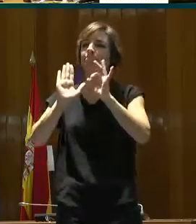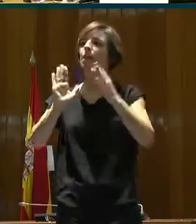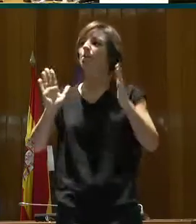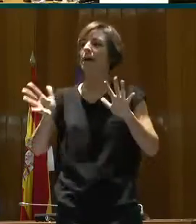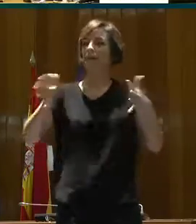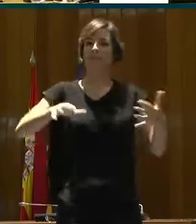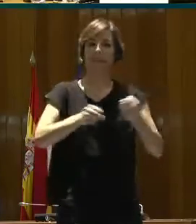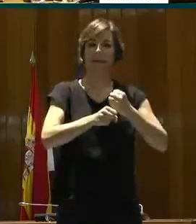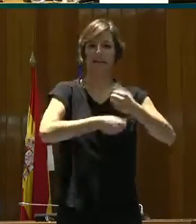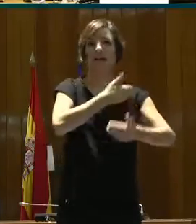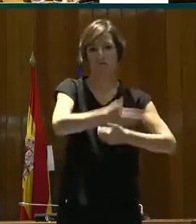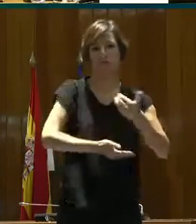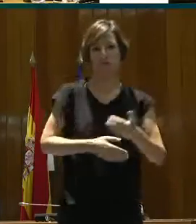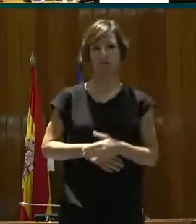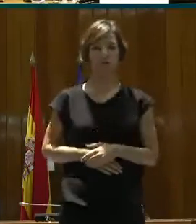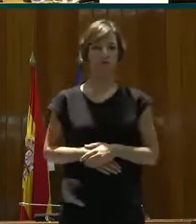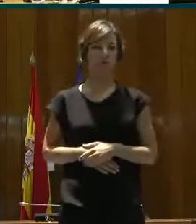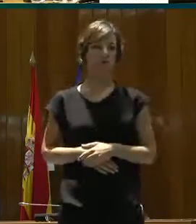el trabajo de campo.